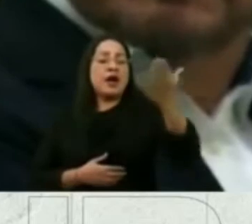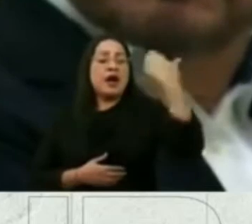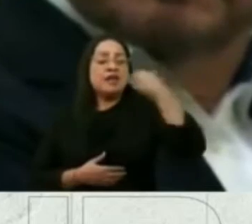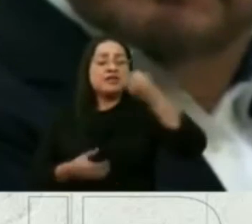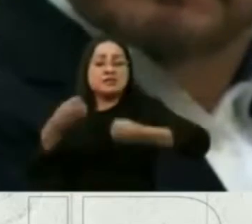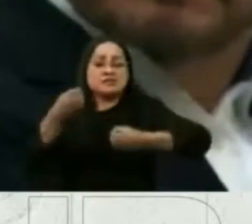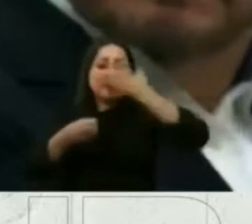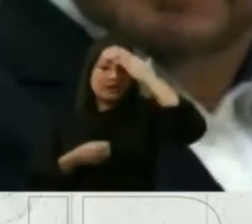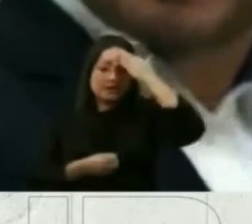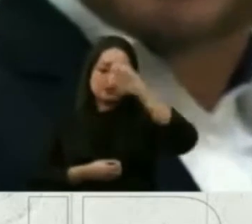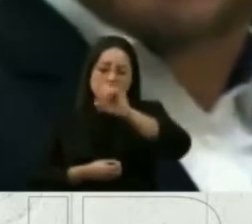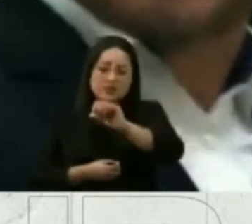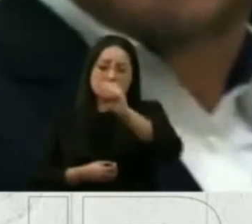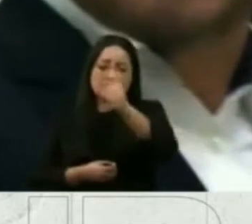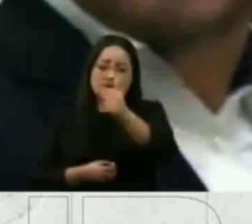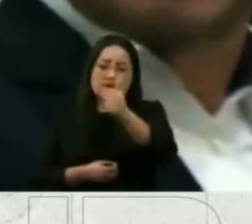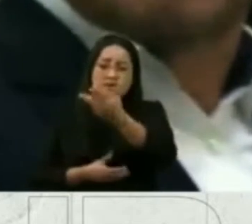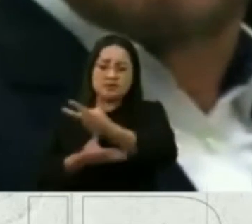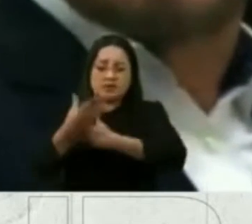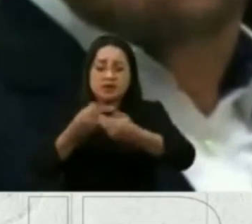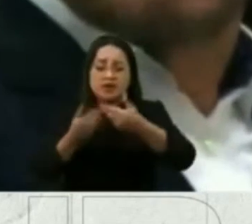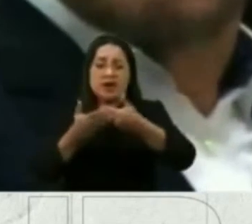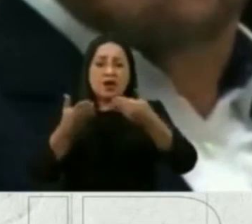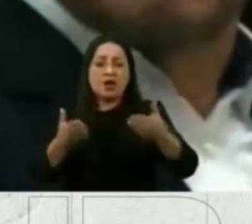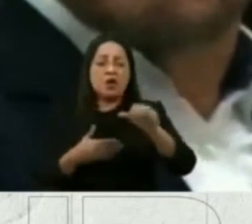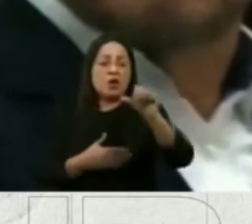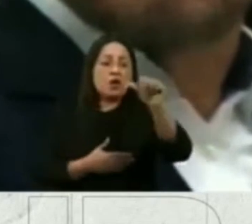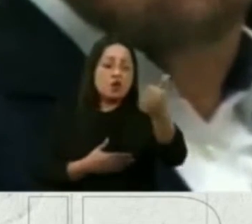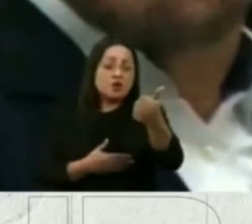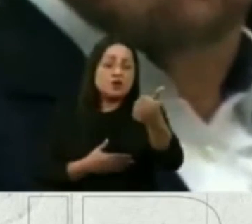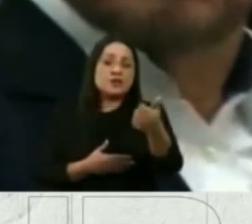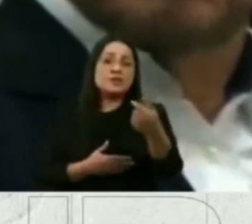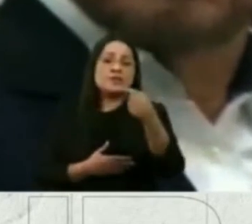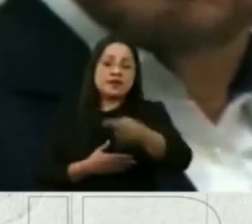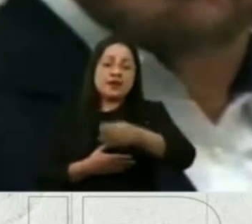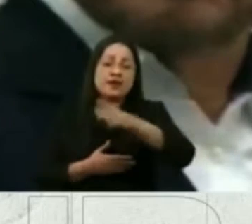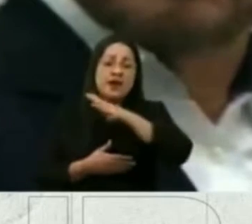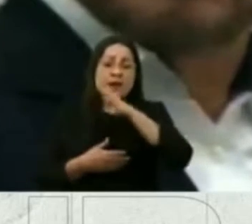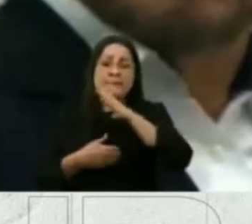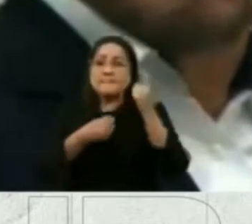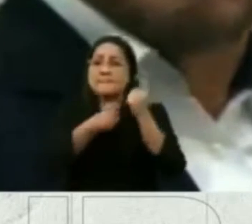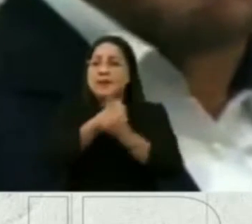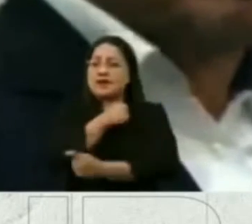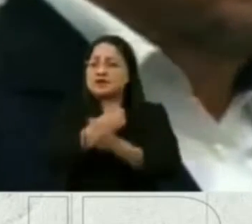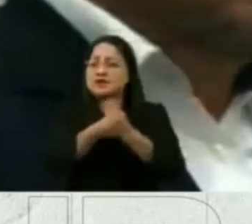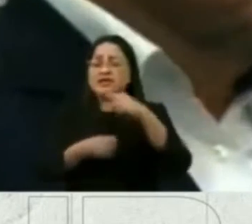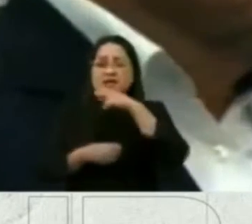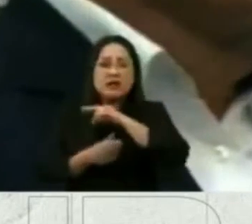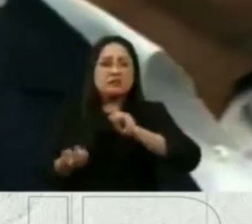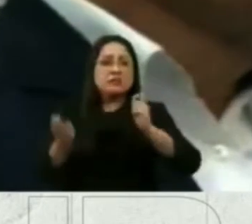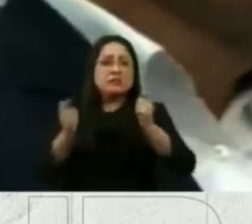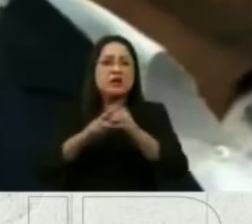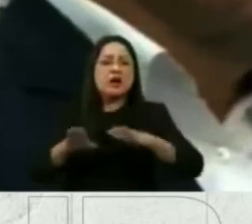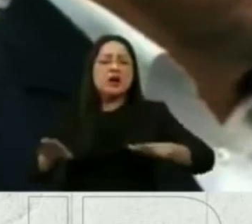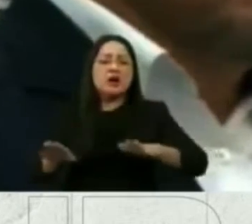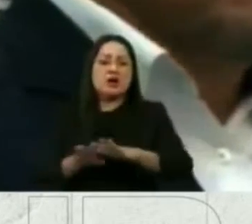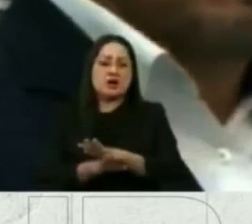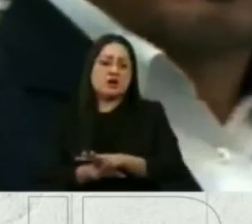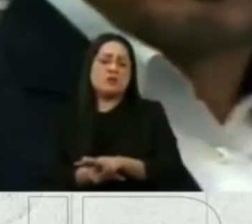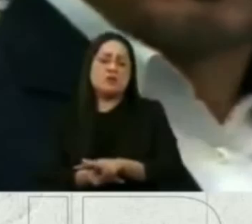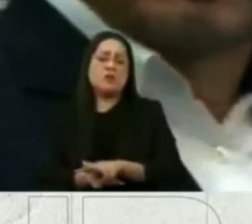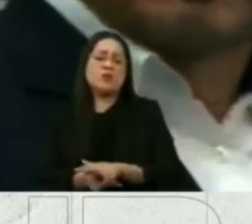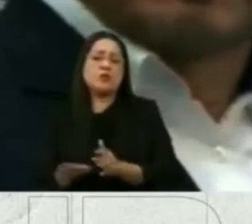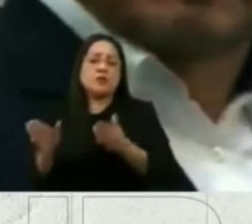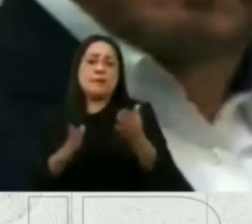reforma constitucional de 27 días, el mayor fast track que haya conocido el derecho constitucional en la historia reciente de